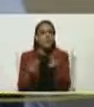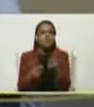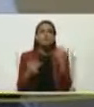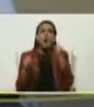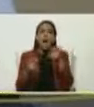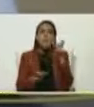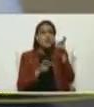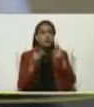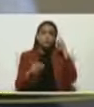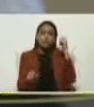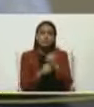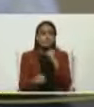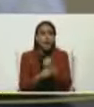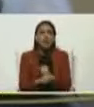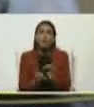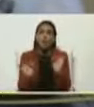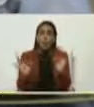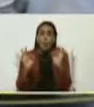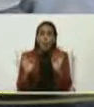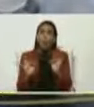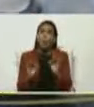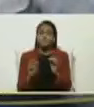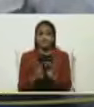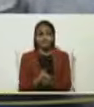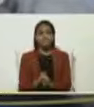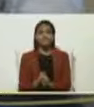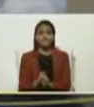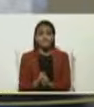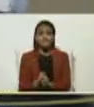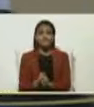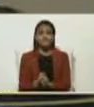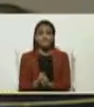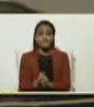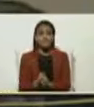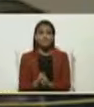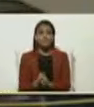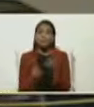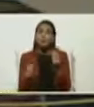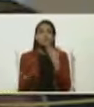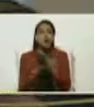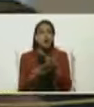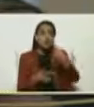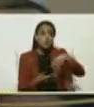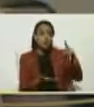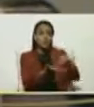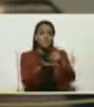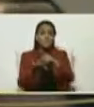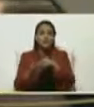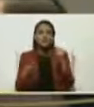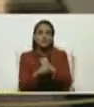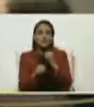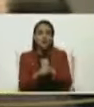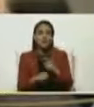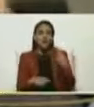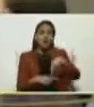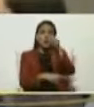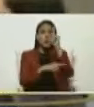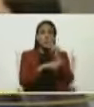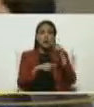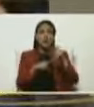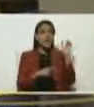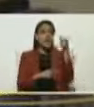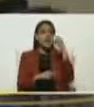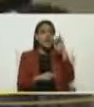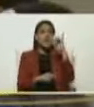artistas presentes. Nos engalana con su presencia el número uno, el gran Gilberto Correa. Le